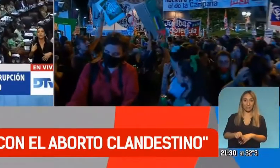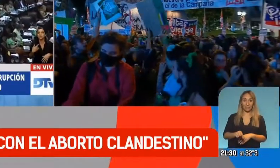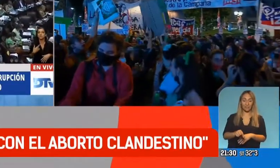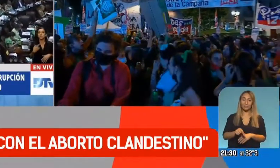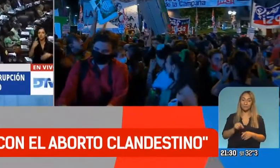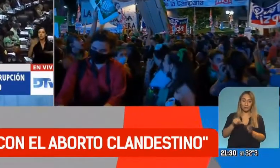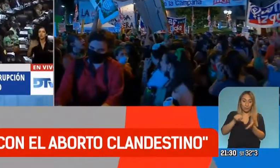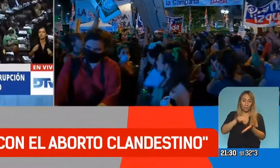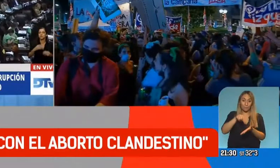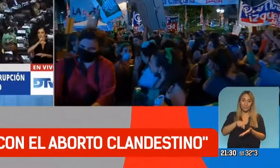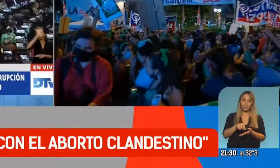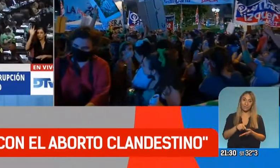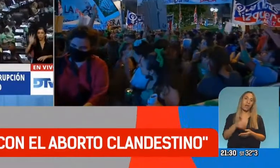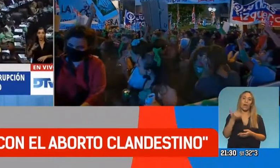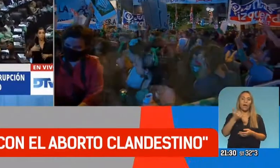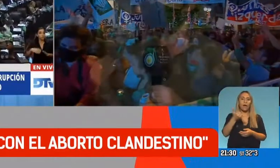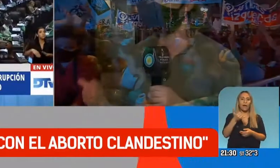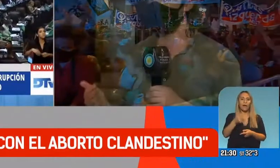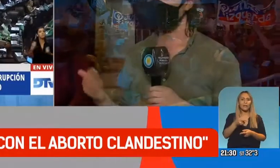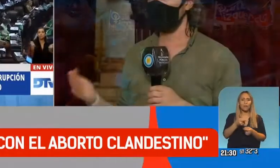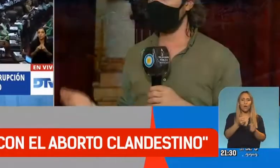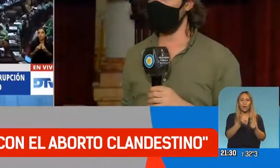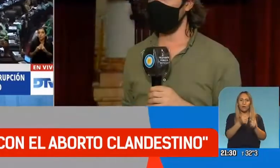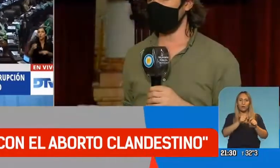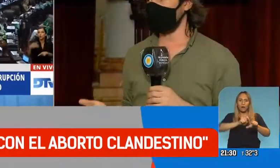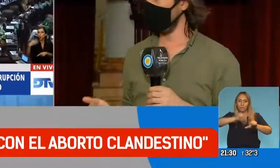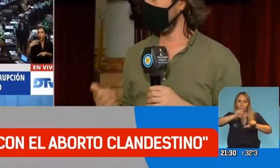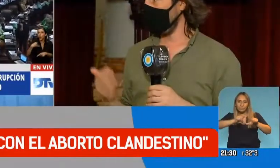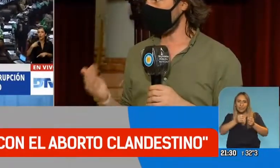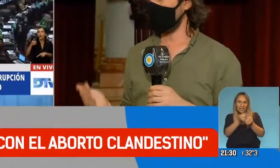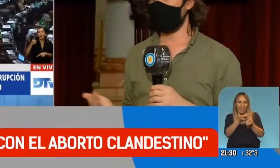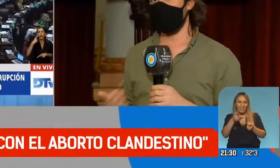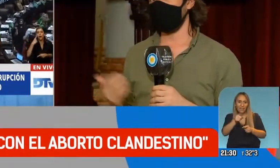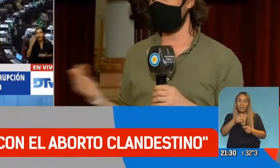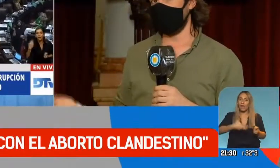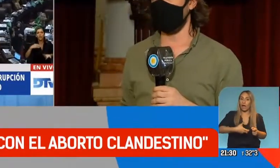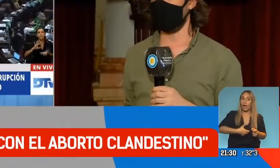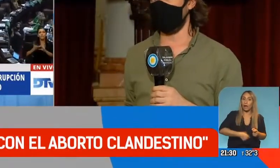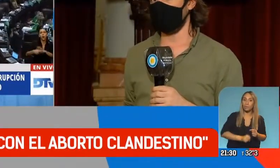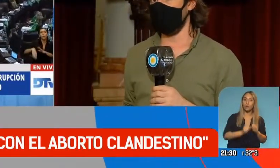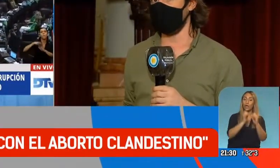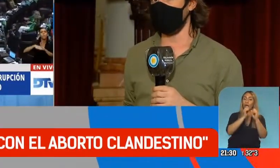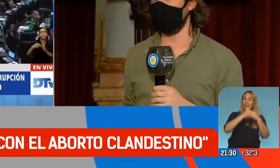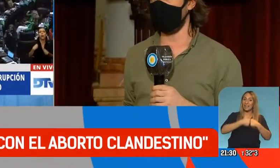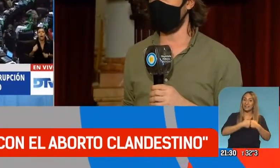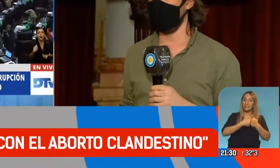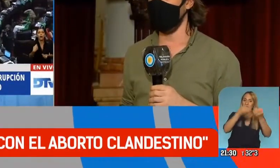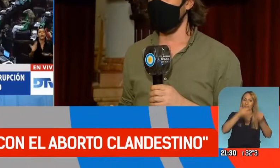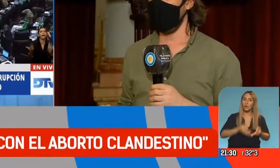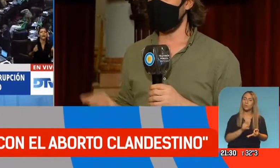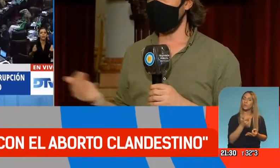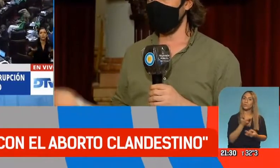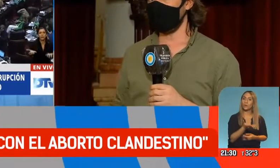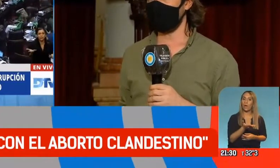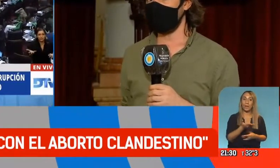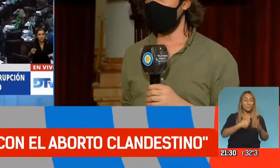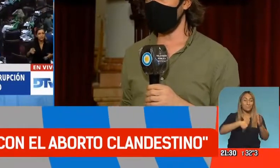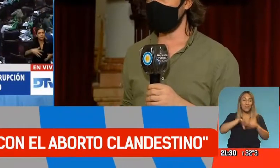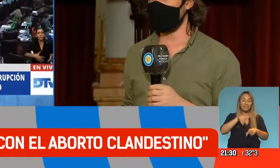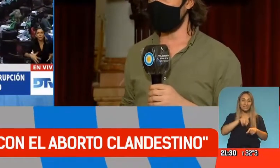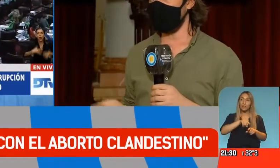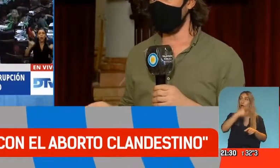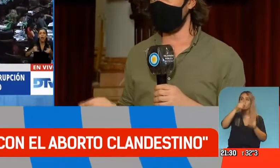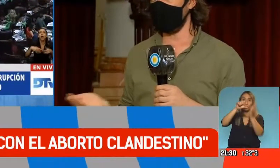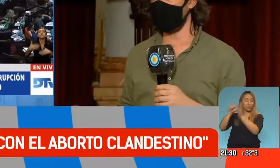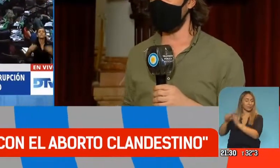más altos de abortos clandestinos e inseguros eso nos tiene que llevar a la reflexión digo porque la penalización del